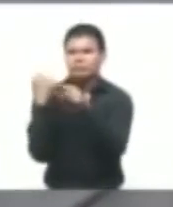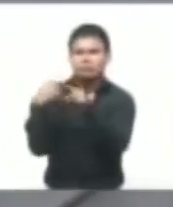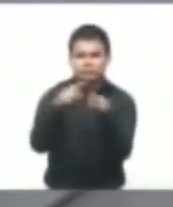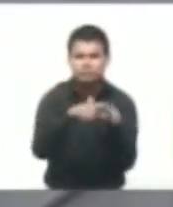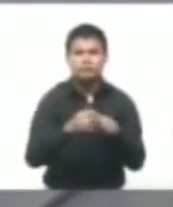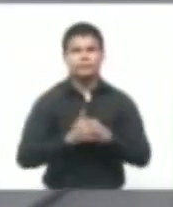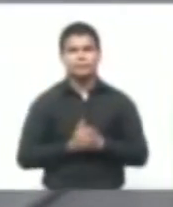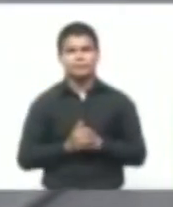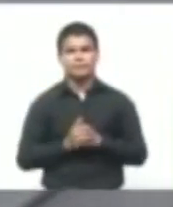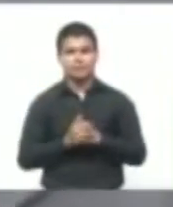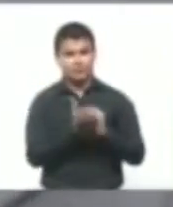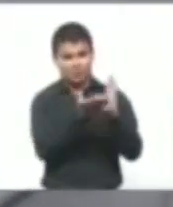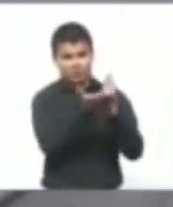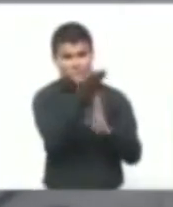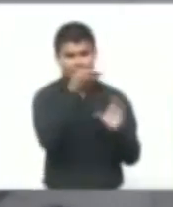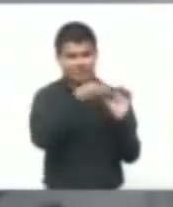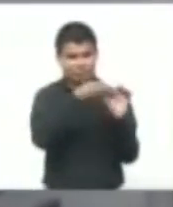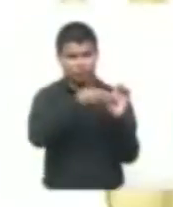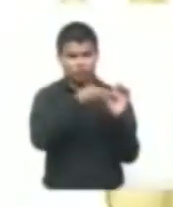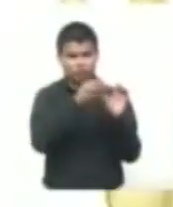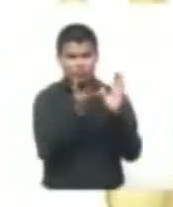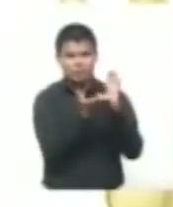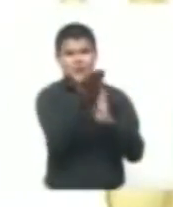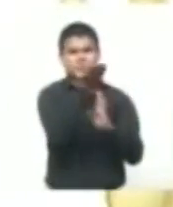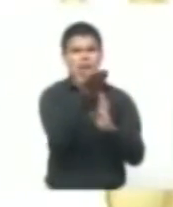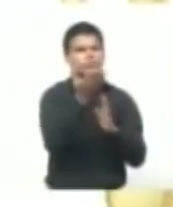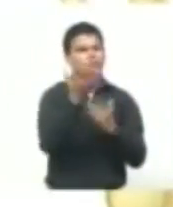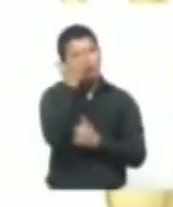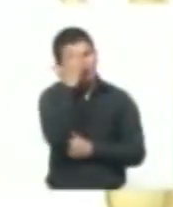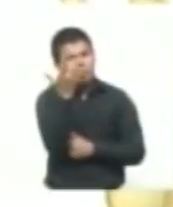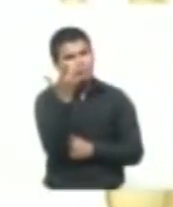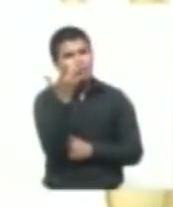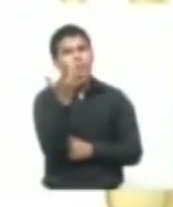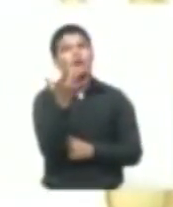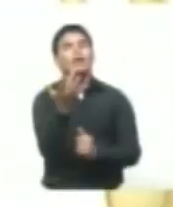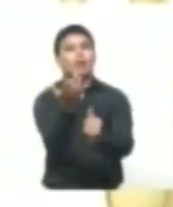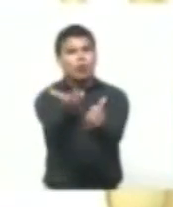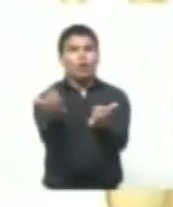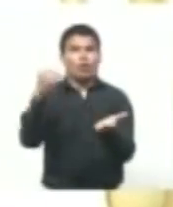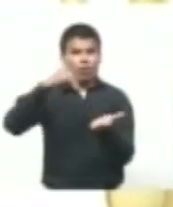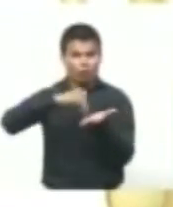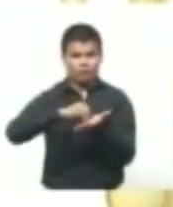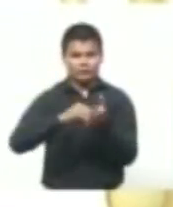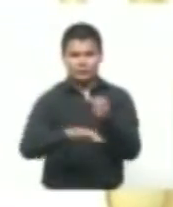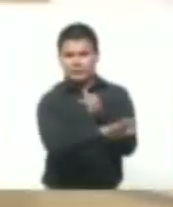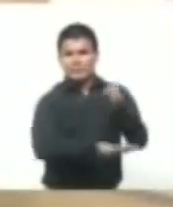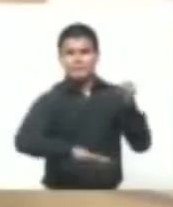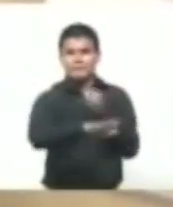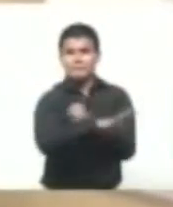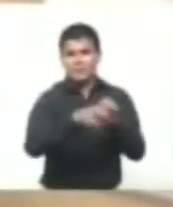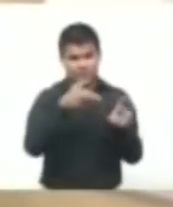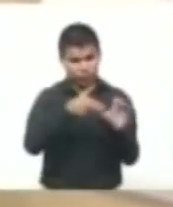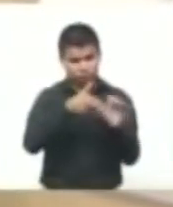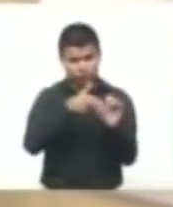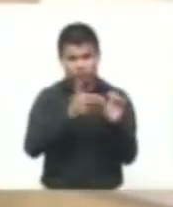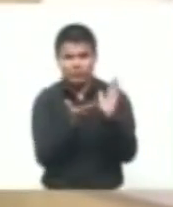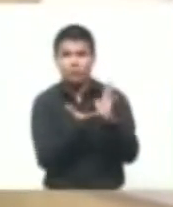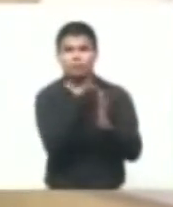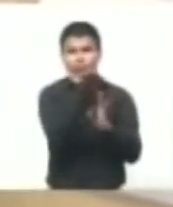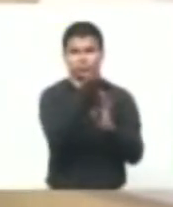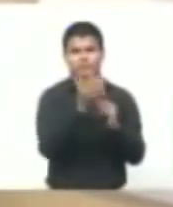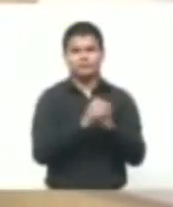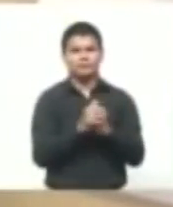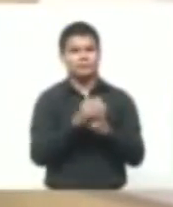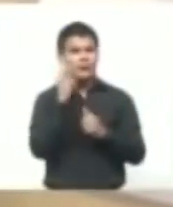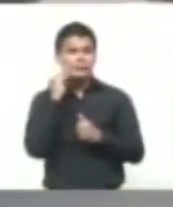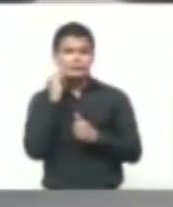141 pesos en el valor de la gasolina debido al reversazo de la sobretasa que cambiaba el precio base del combustible, según los expertos, este será